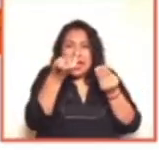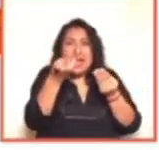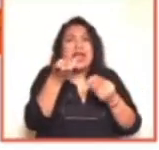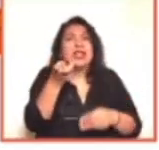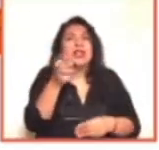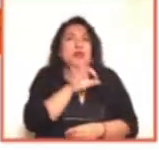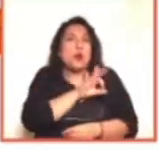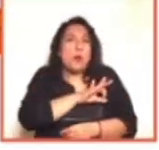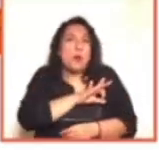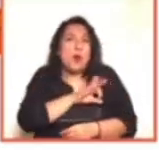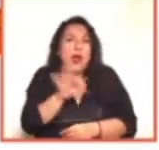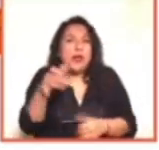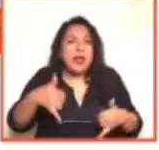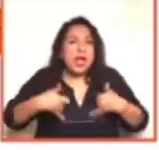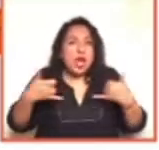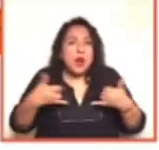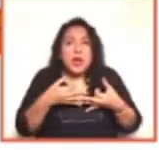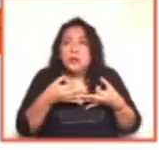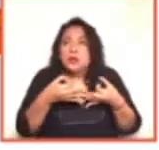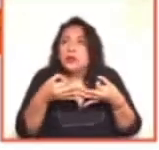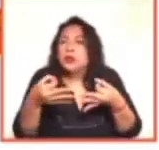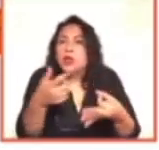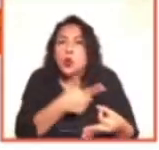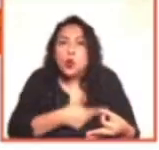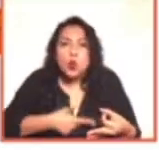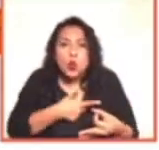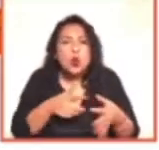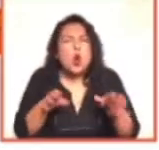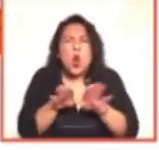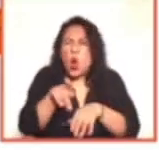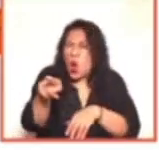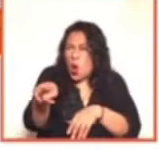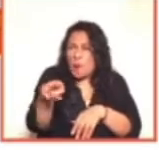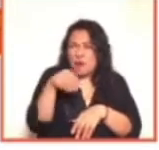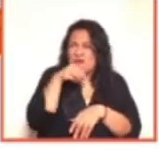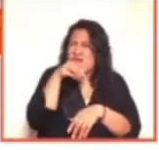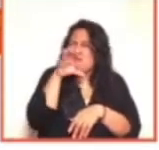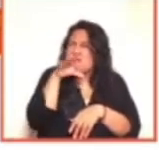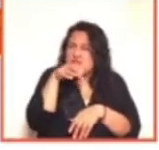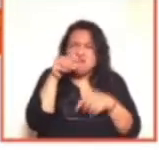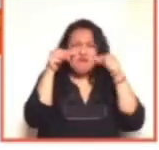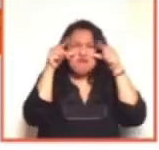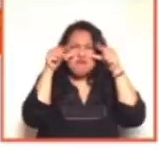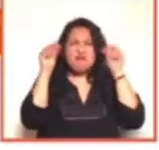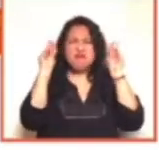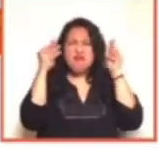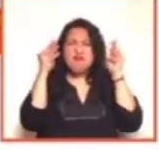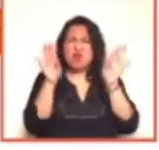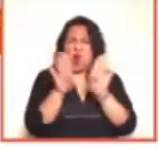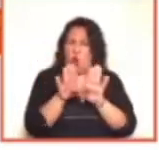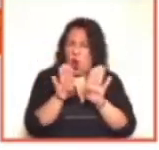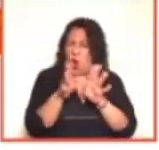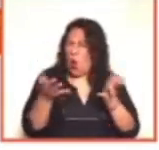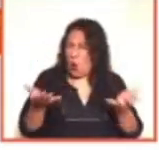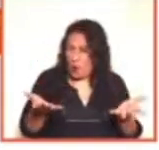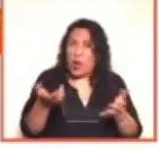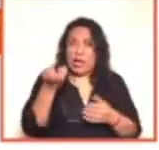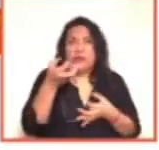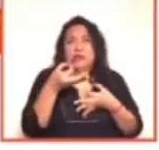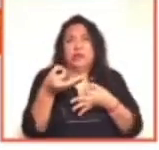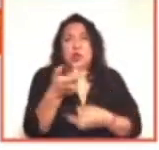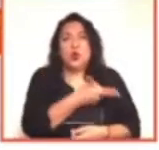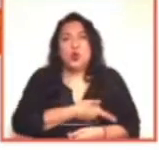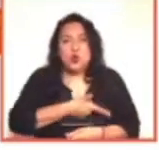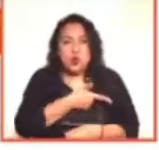que los jóvenes le llamen más la atención. ¿Cómo es que hace este titiritero este movimiento con el títere, no?